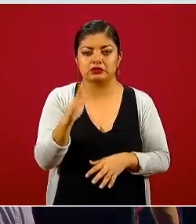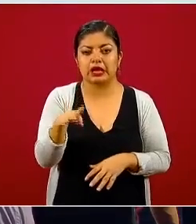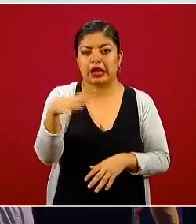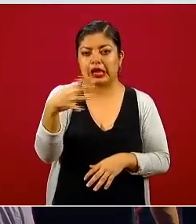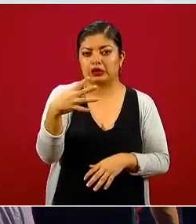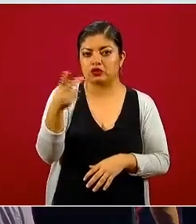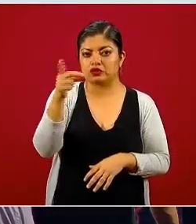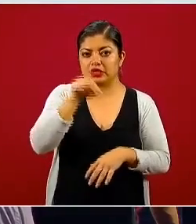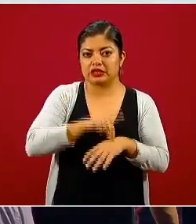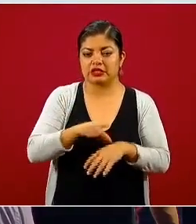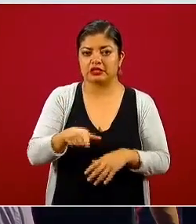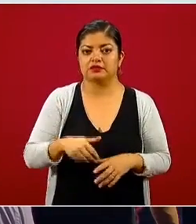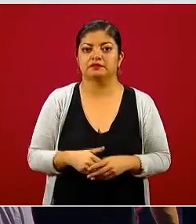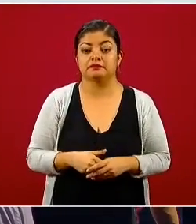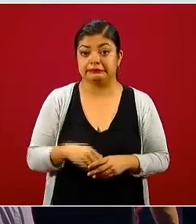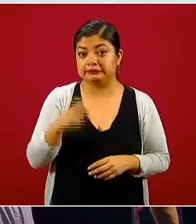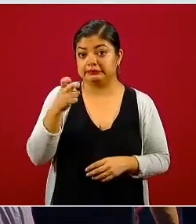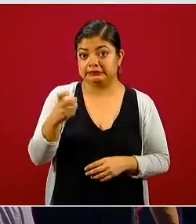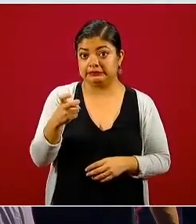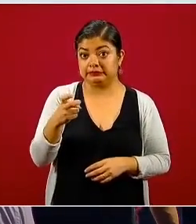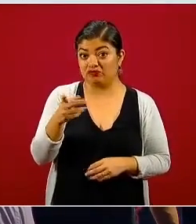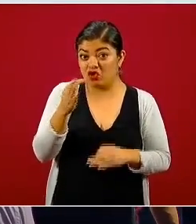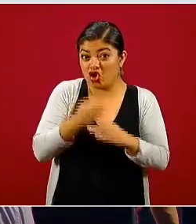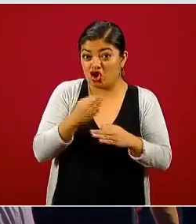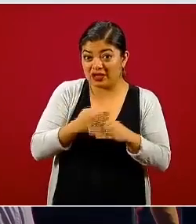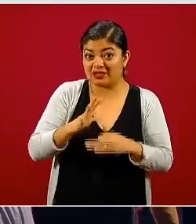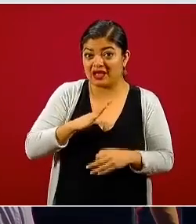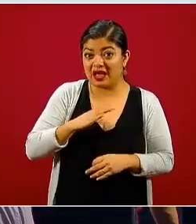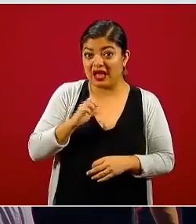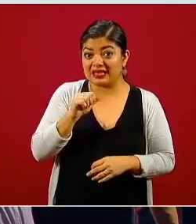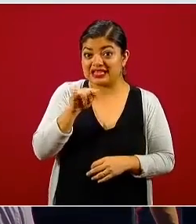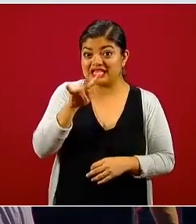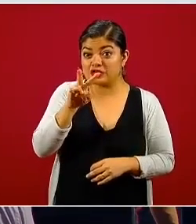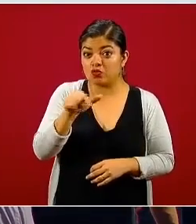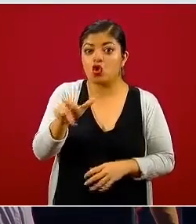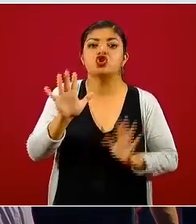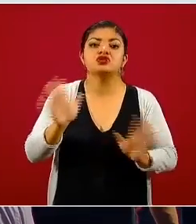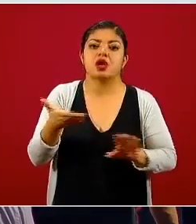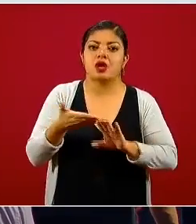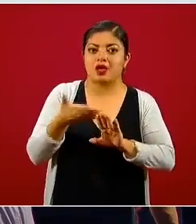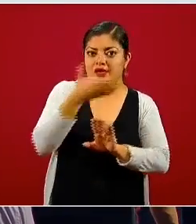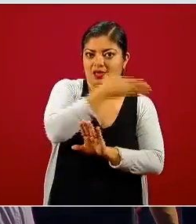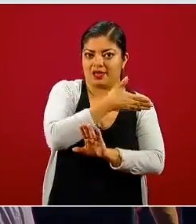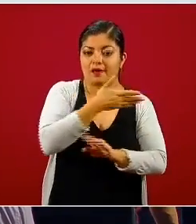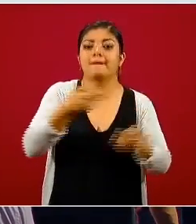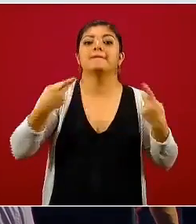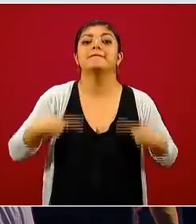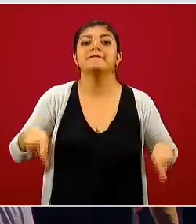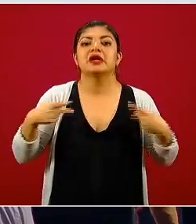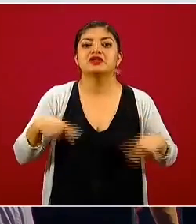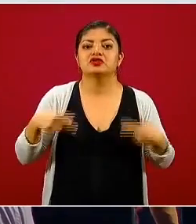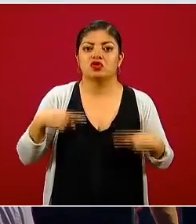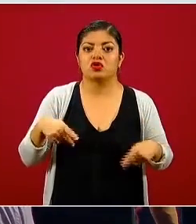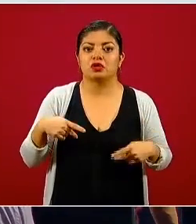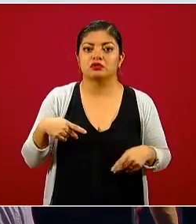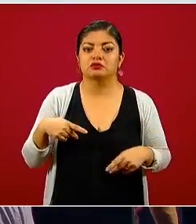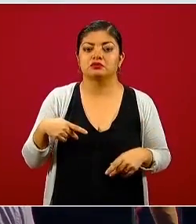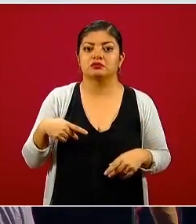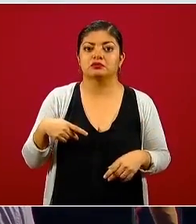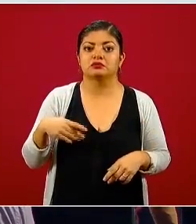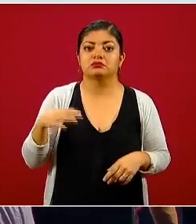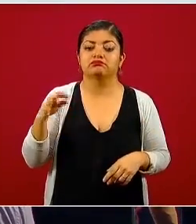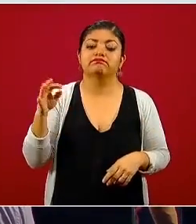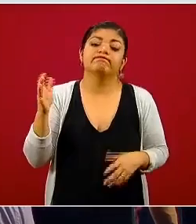14 días. Esto es lo que está activo, esto es lo que ya pasó, y son personas que o bien